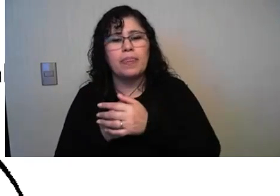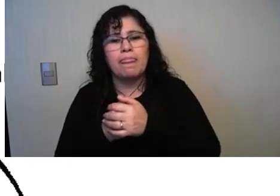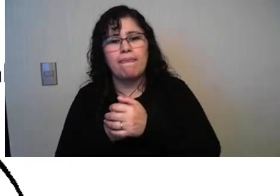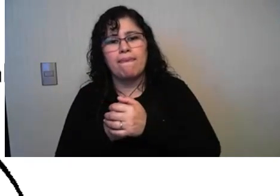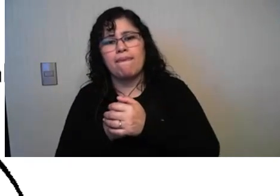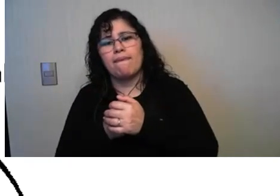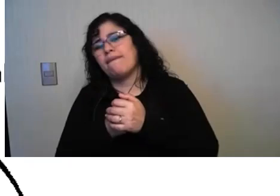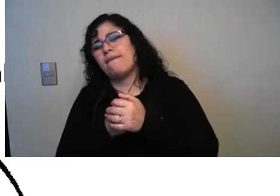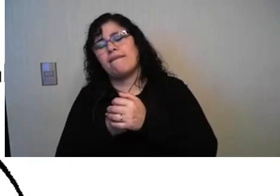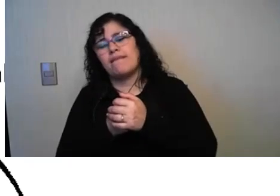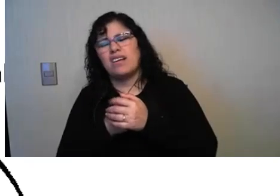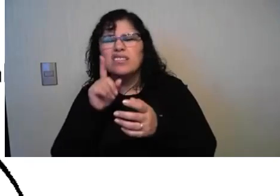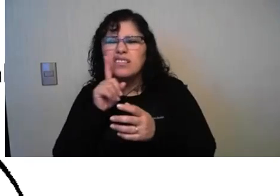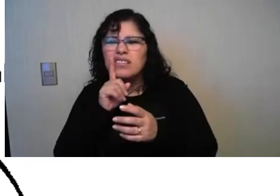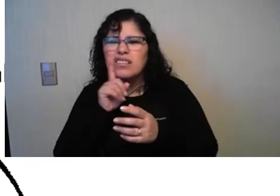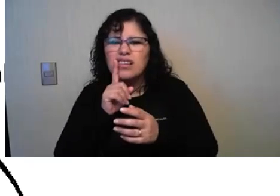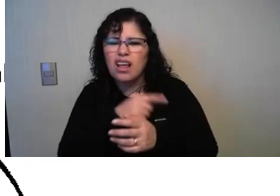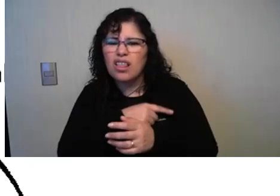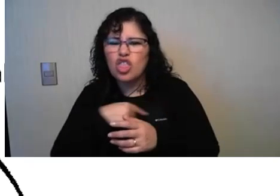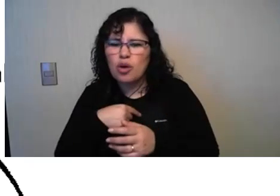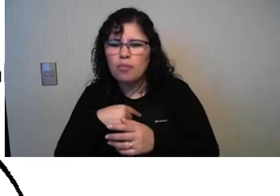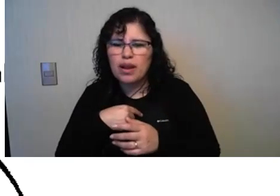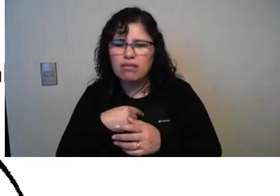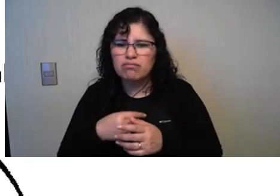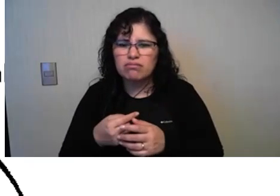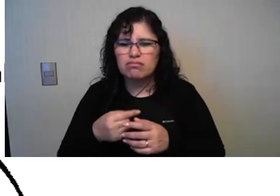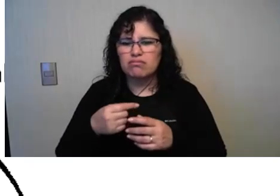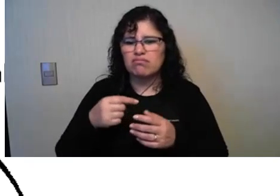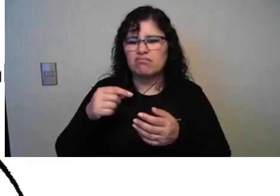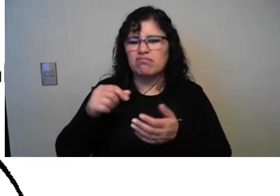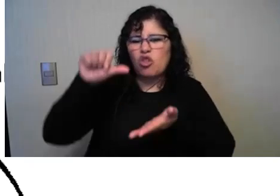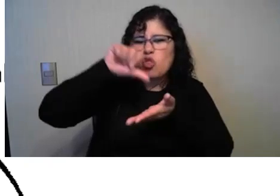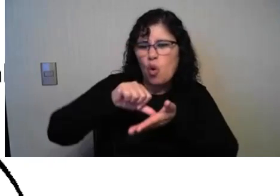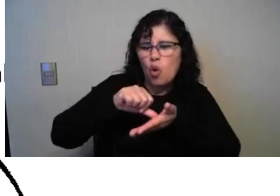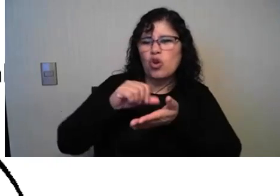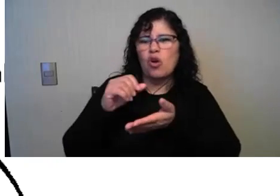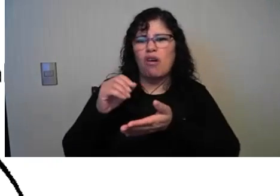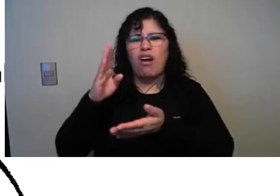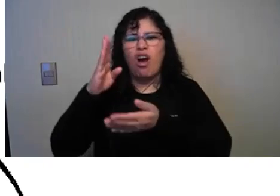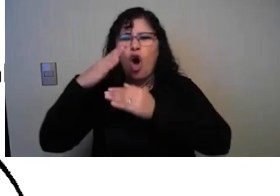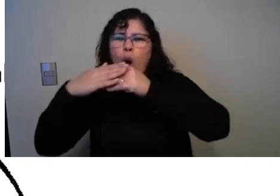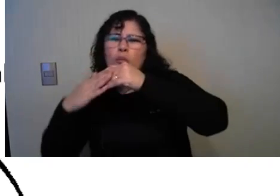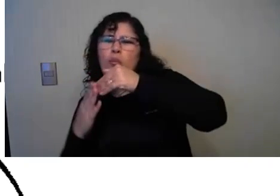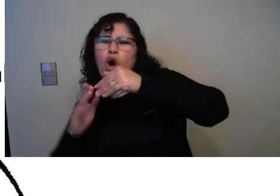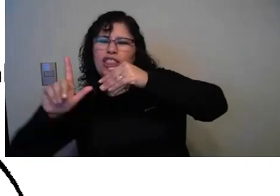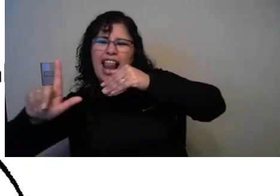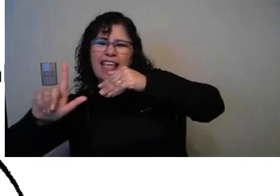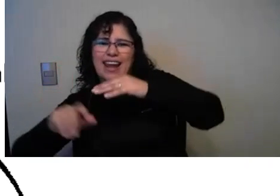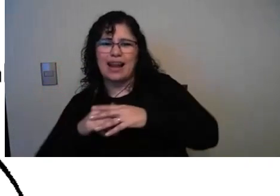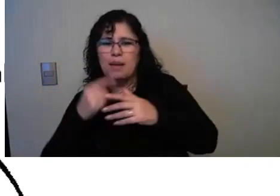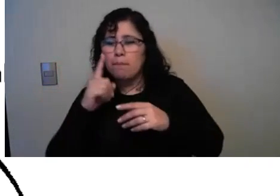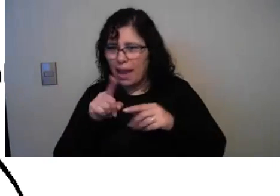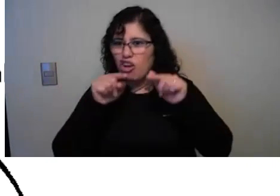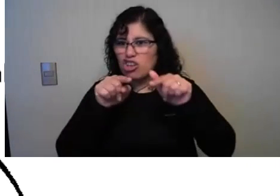tiene nombre propio acá, núcleo torácico posterior, núcleo del borde lateral, bueno, pero lo importante es que son núcleos propioceptivos,